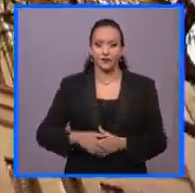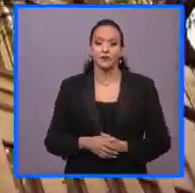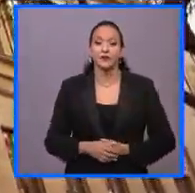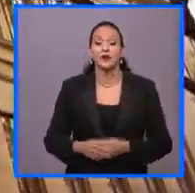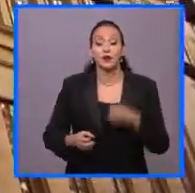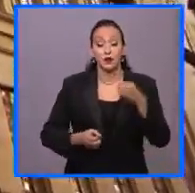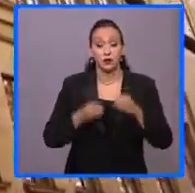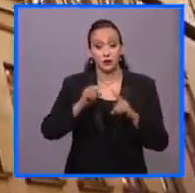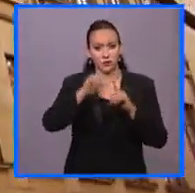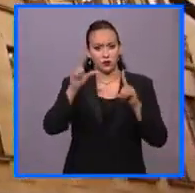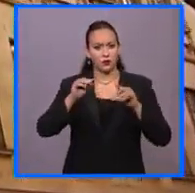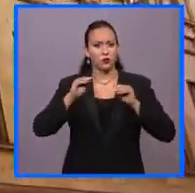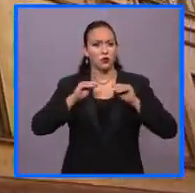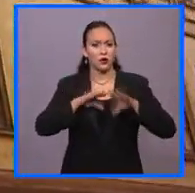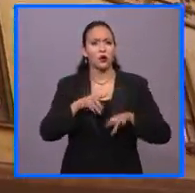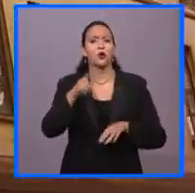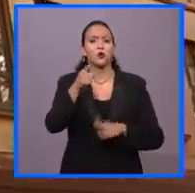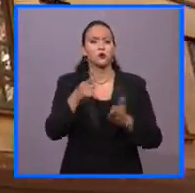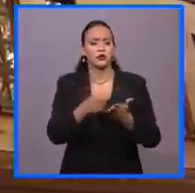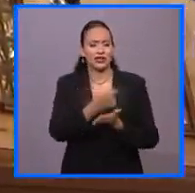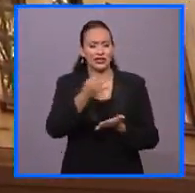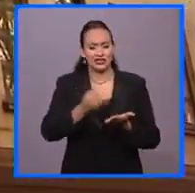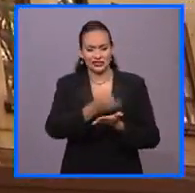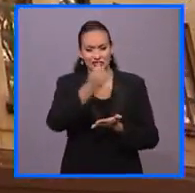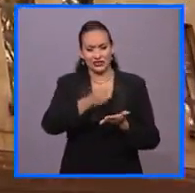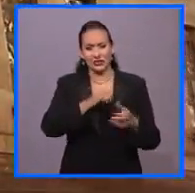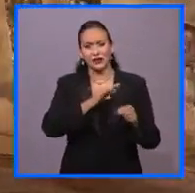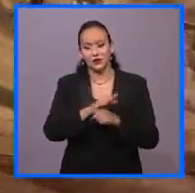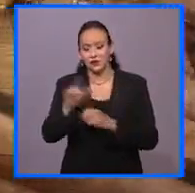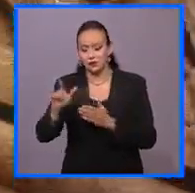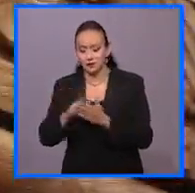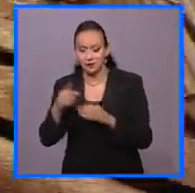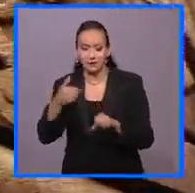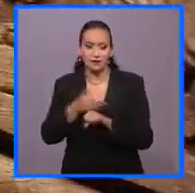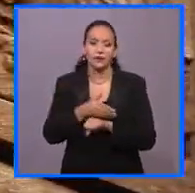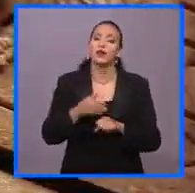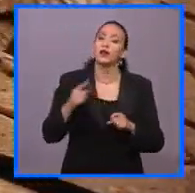Suprema Corte publicó la sentencia del Pleno en la controversia constitucional